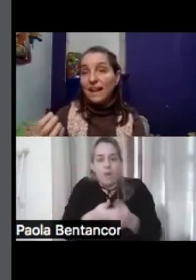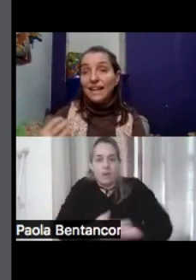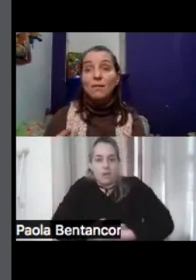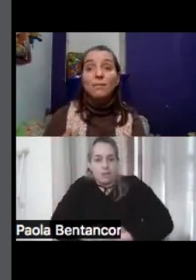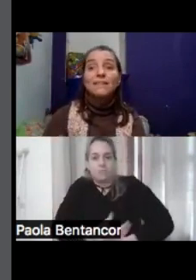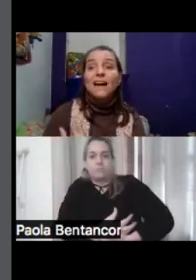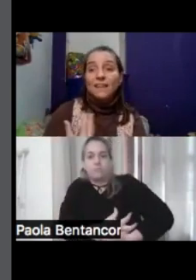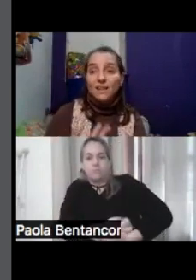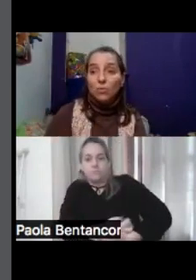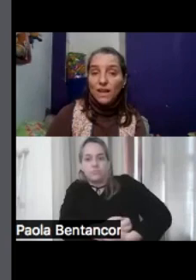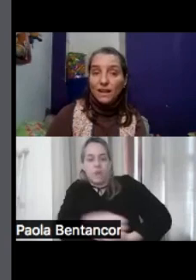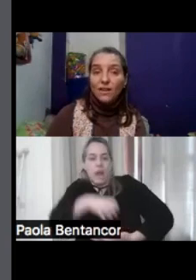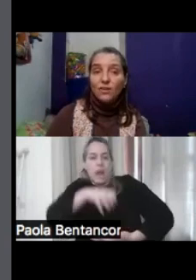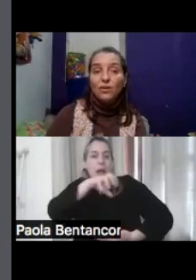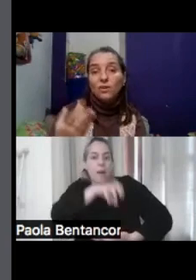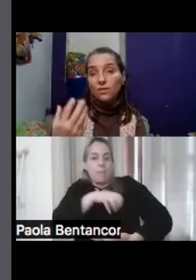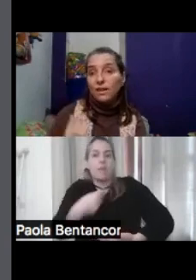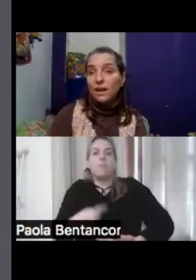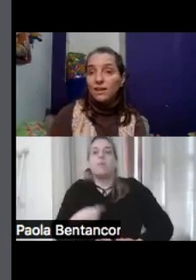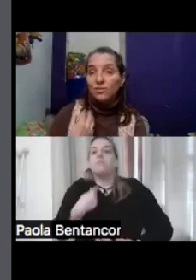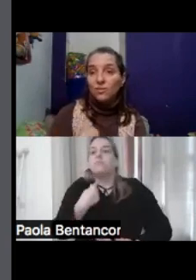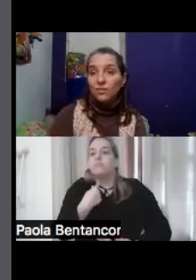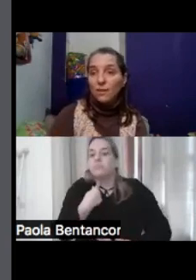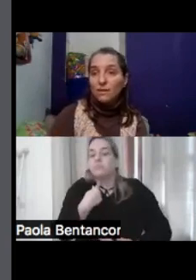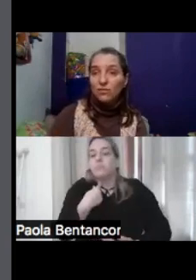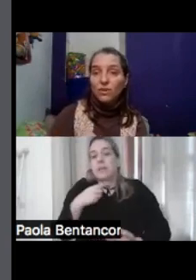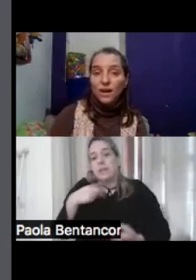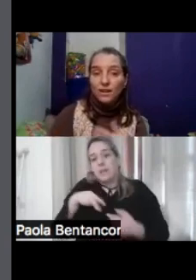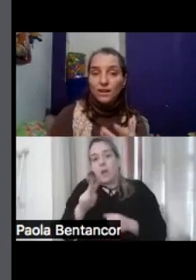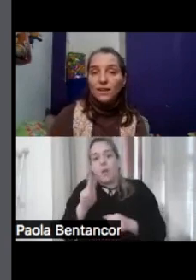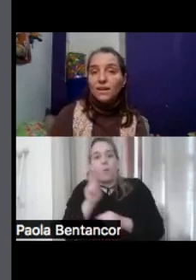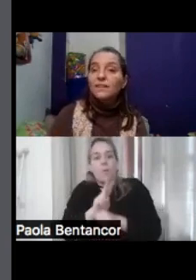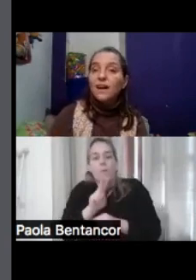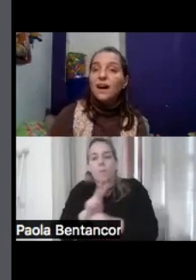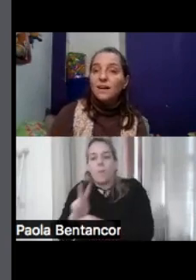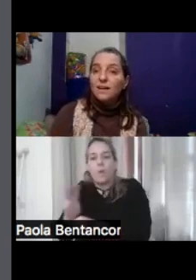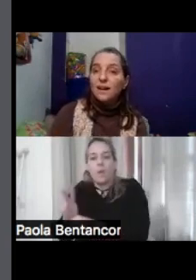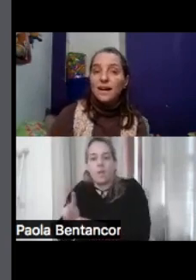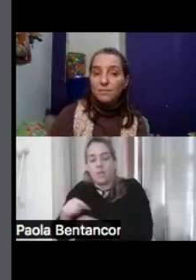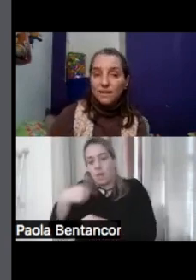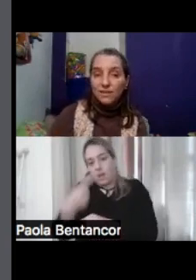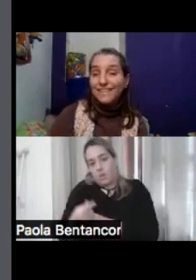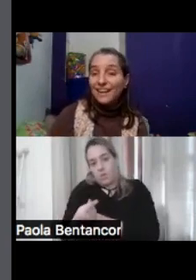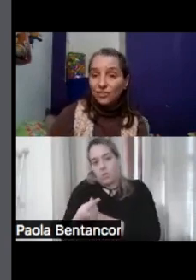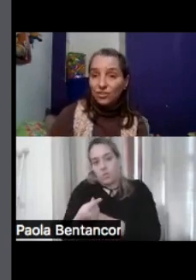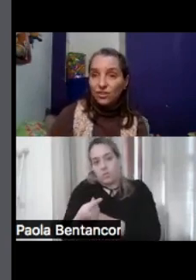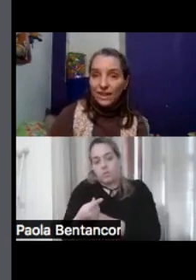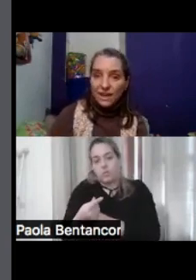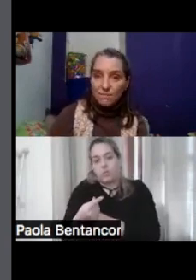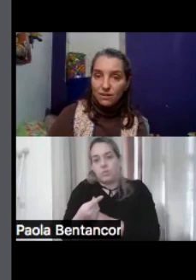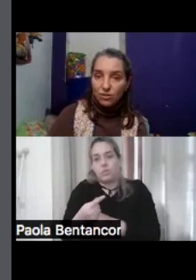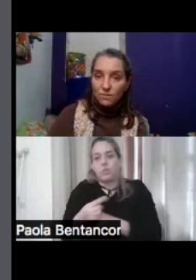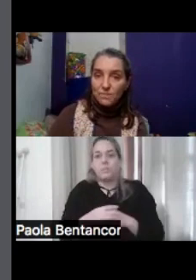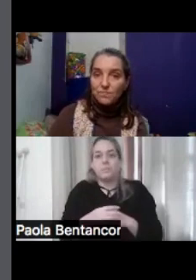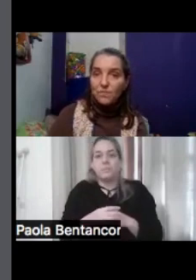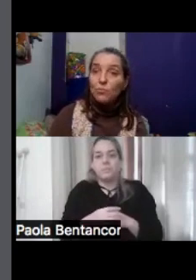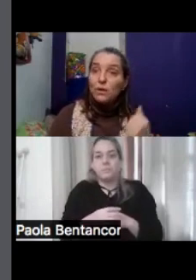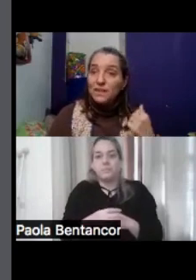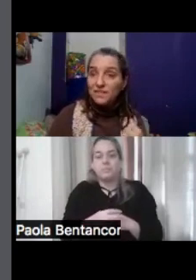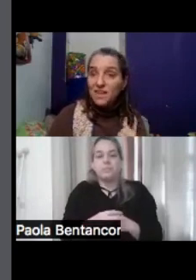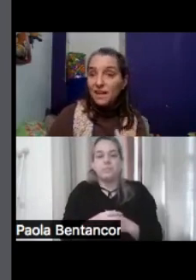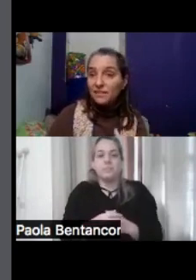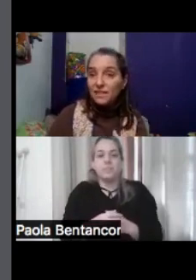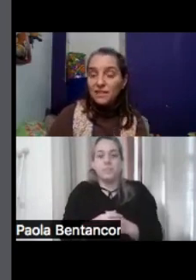diaria instrumental de amamantar y cuidar de otro, en el caso de la persona que está dando el